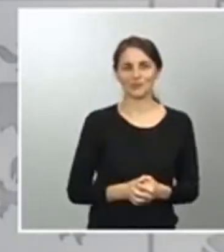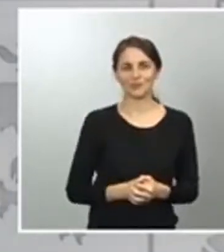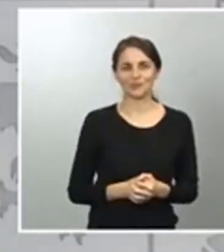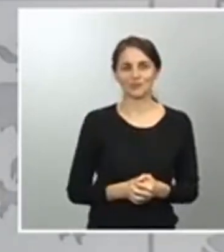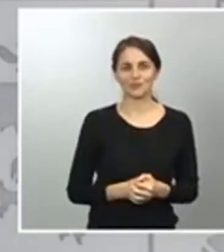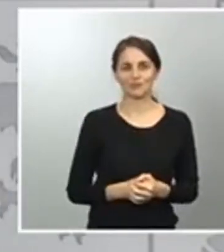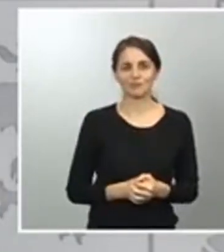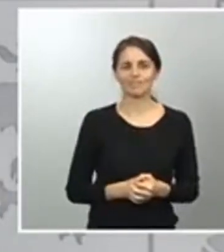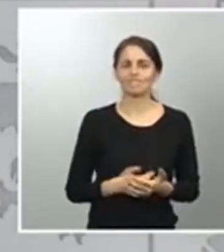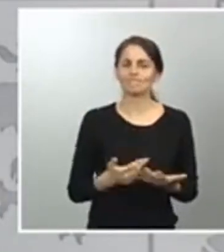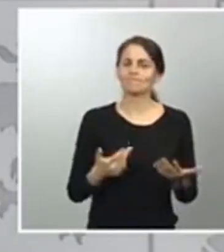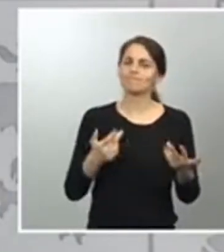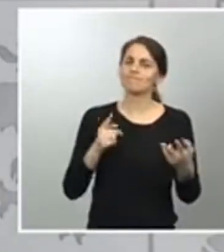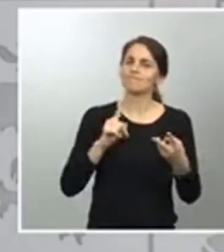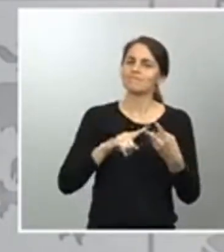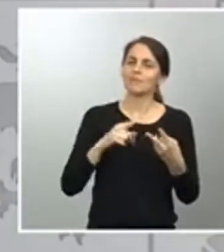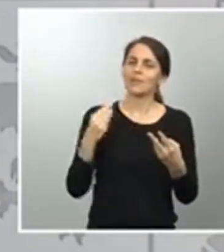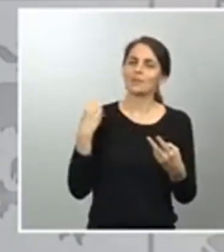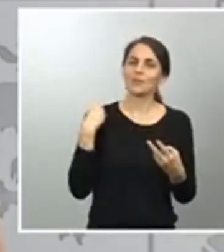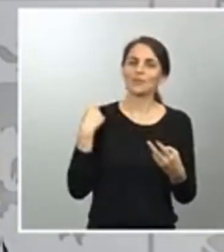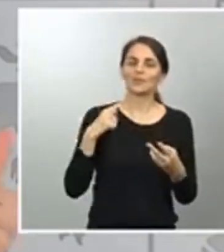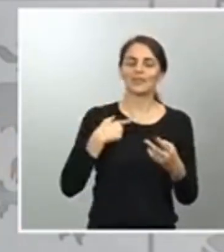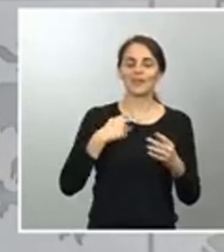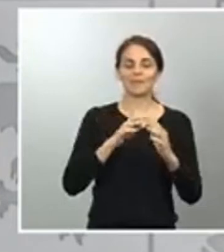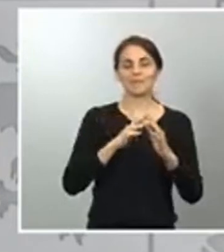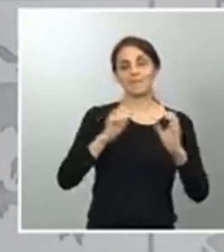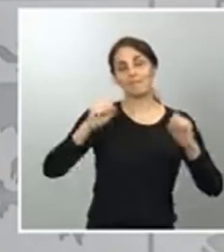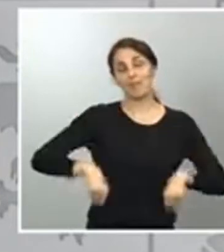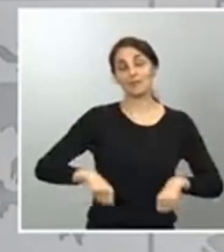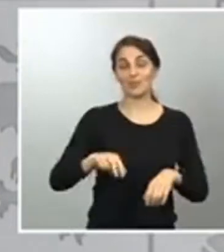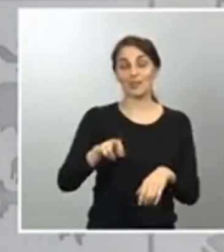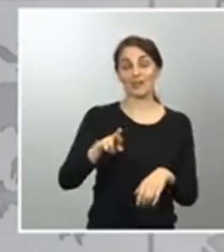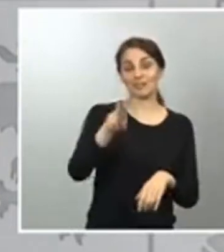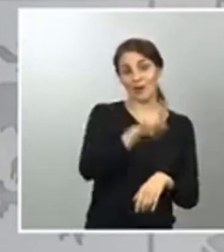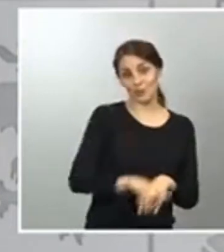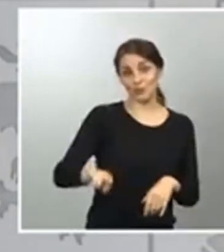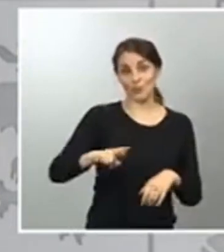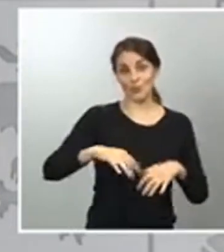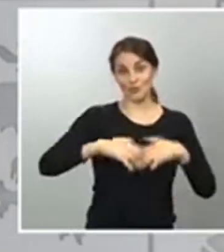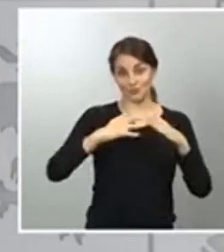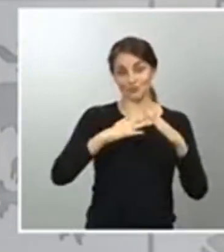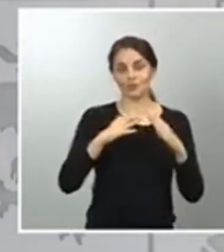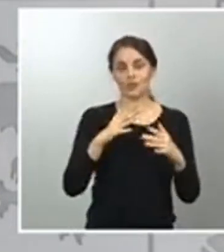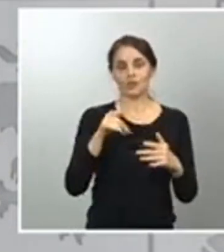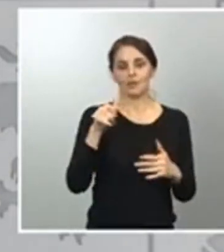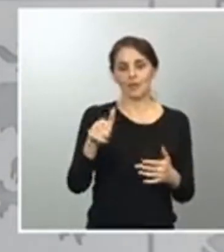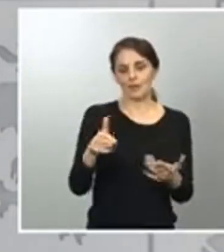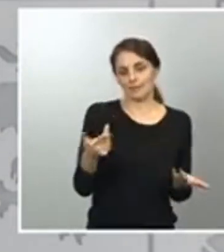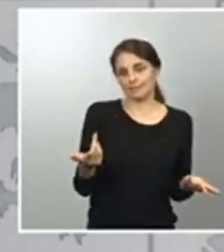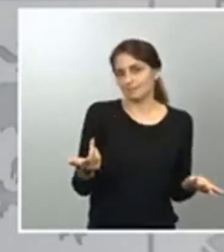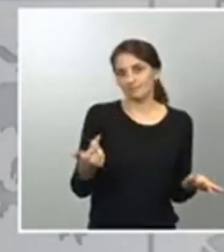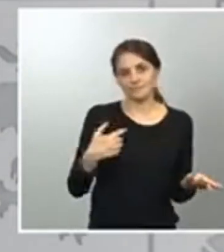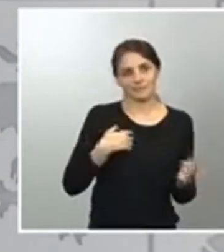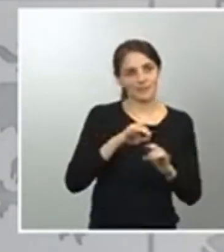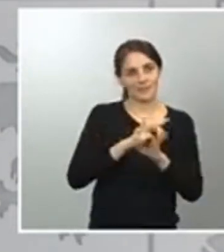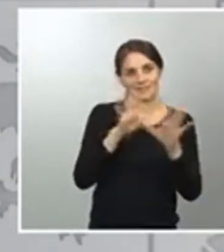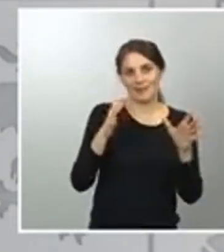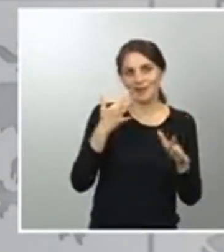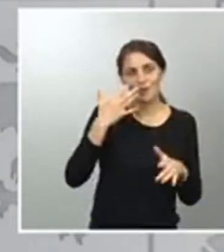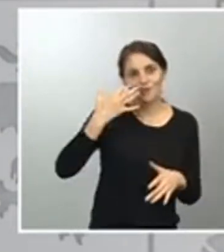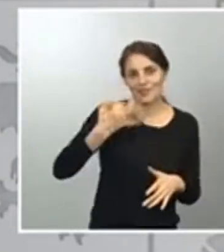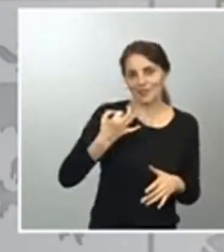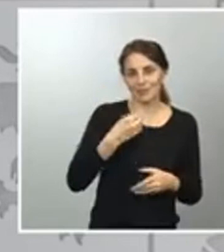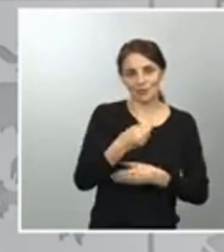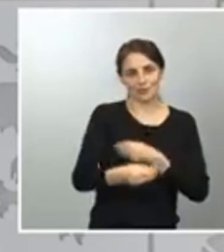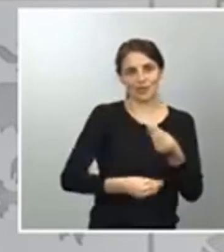reconstrucción, lo he dicho en otras comparecencias, lo que quiero fuera me gustaría tenerlo dentro. Creo que es además una demanda universal de la mayoría,